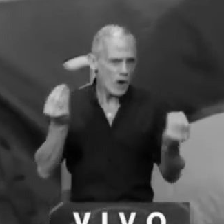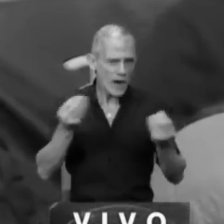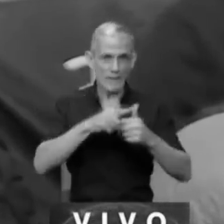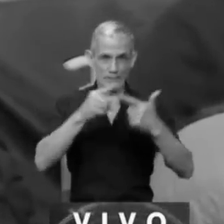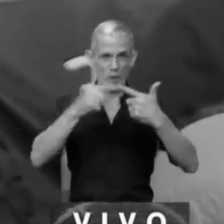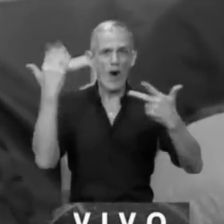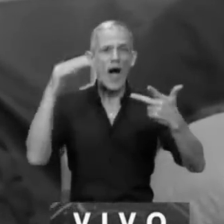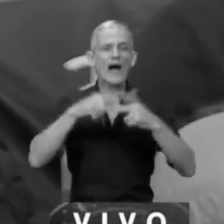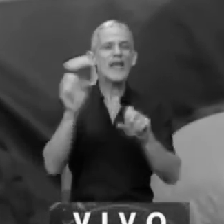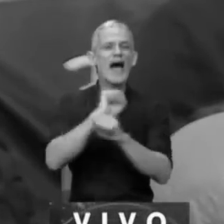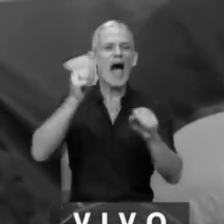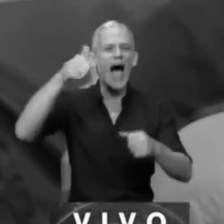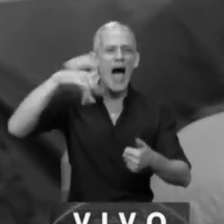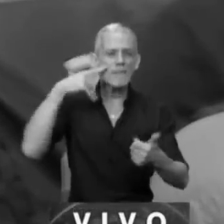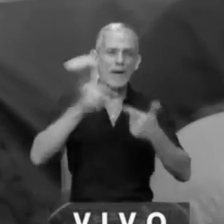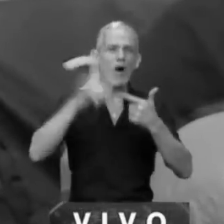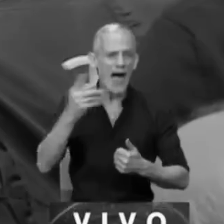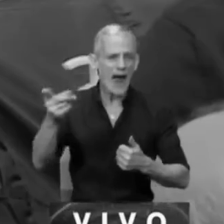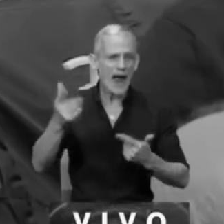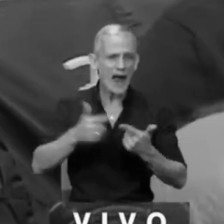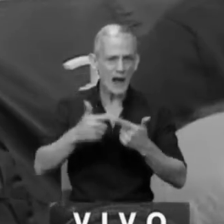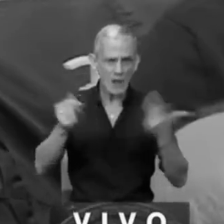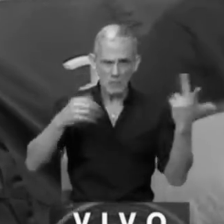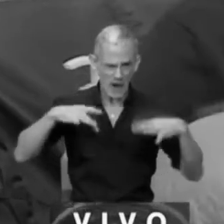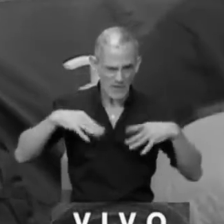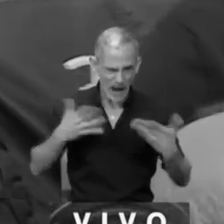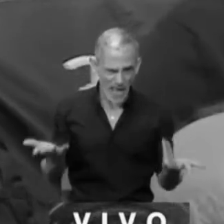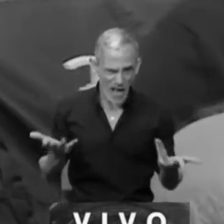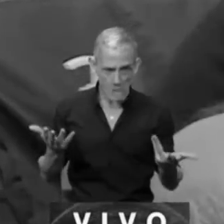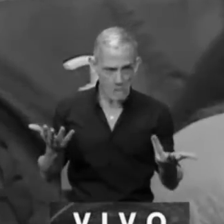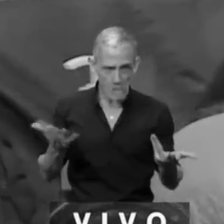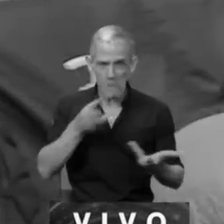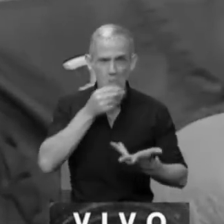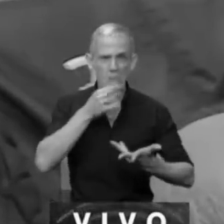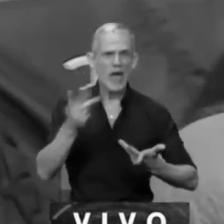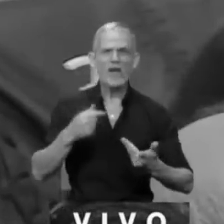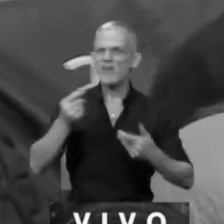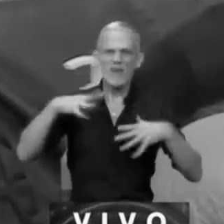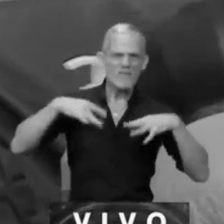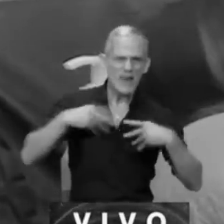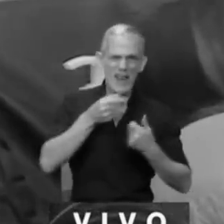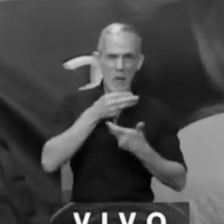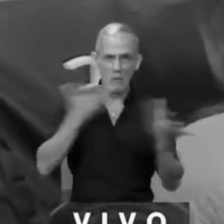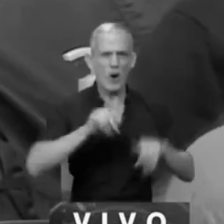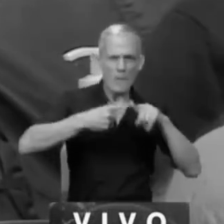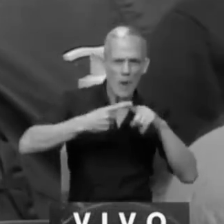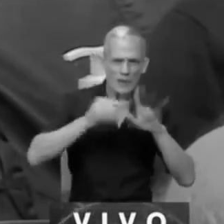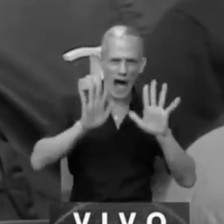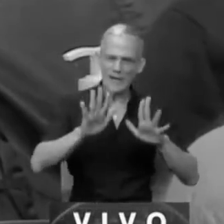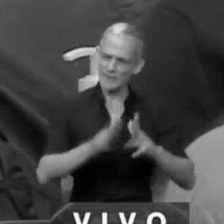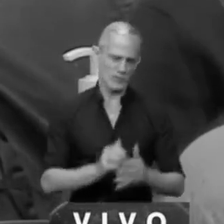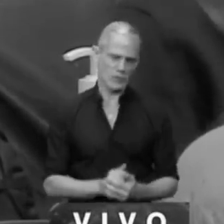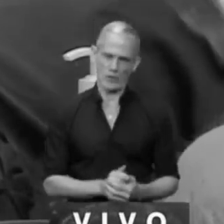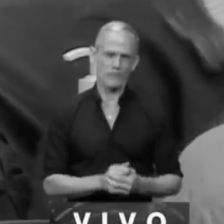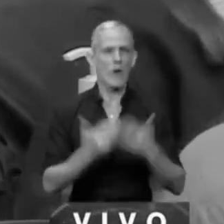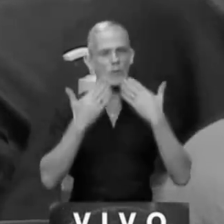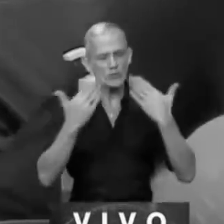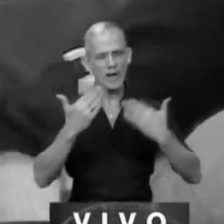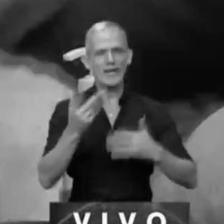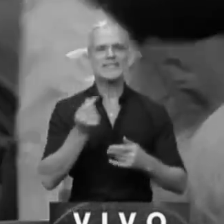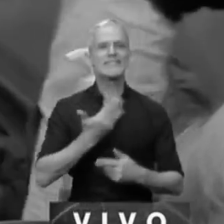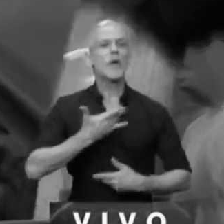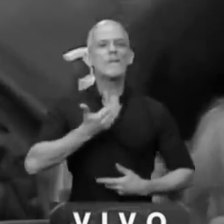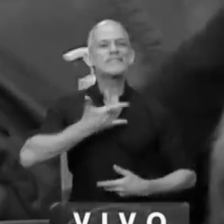fue el atentado de la AMIA o de la Embajada de Israel? ¿Qué declaraciones hicieron? ¿Qué feriado se dictaminó? Muchas gracias, señora